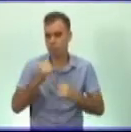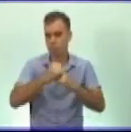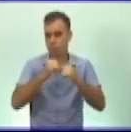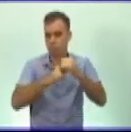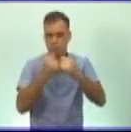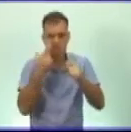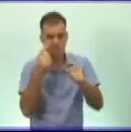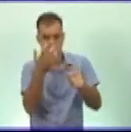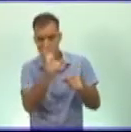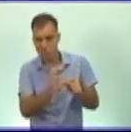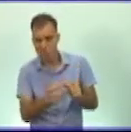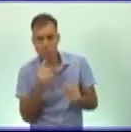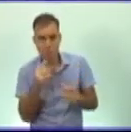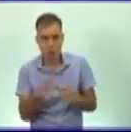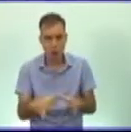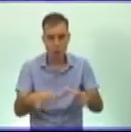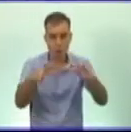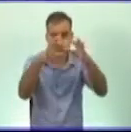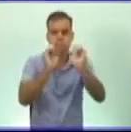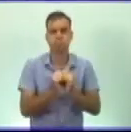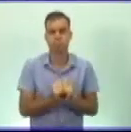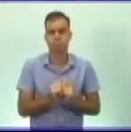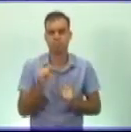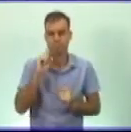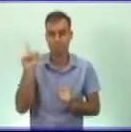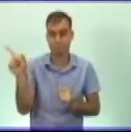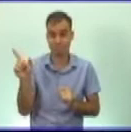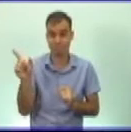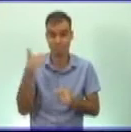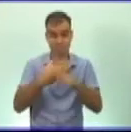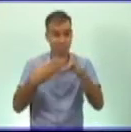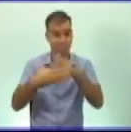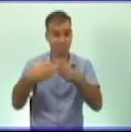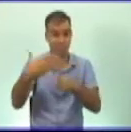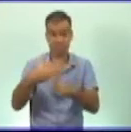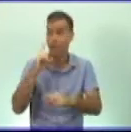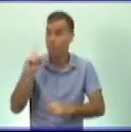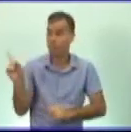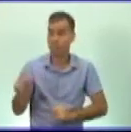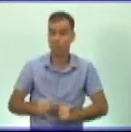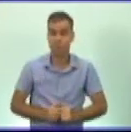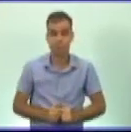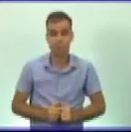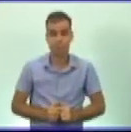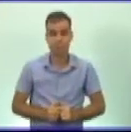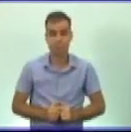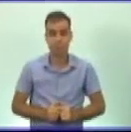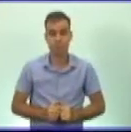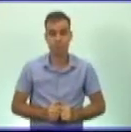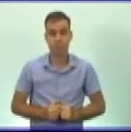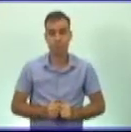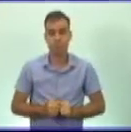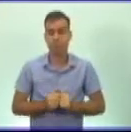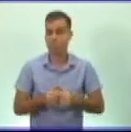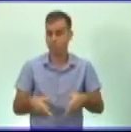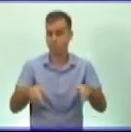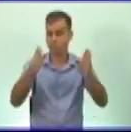cuerpos a nuestro alrededor. Por ejemplo, ahí la podemos ver en la arquitectura, observe, hay un edificio muy conocido por todos,